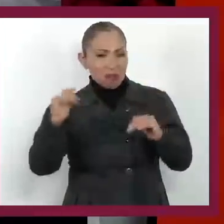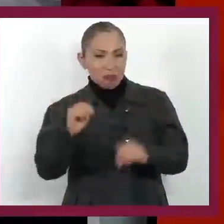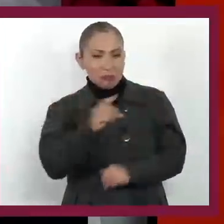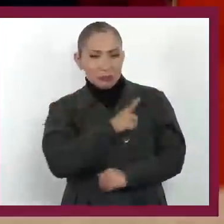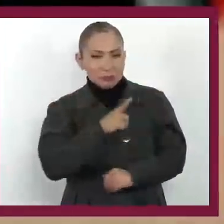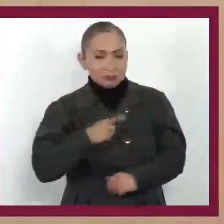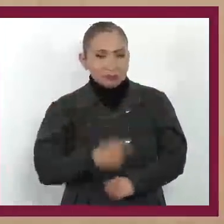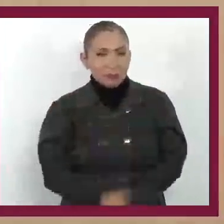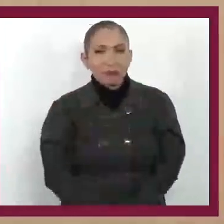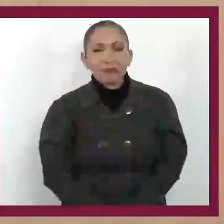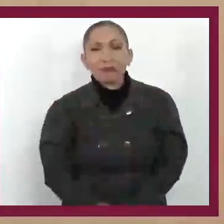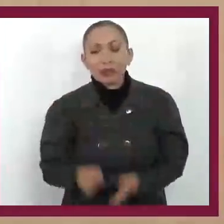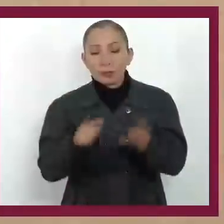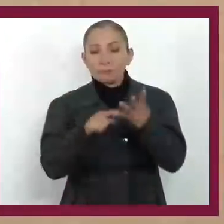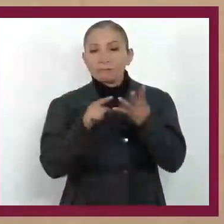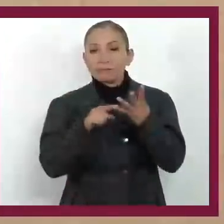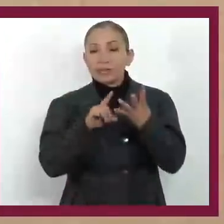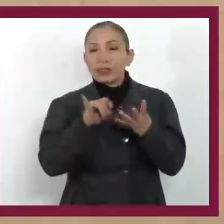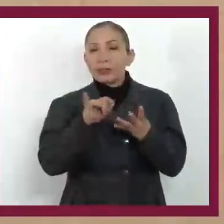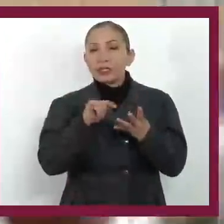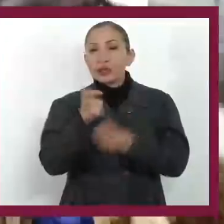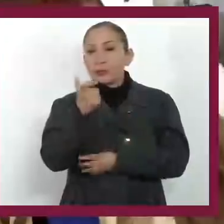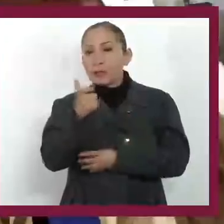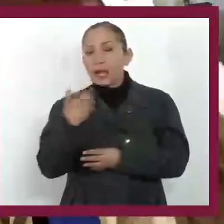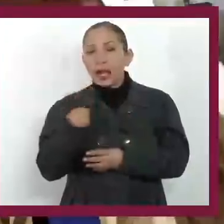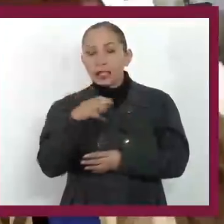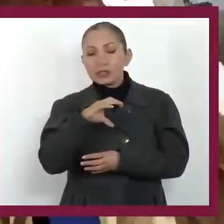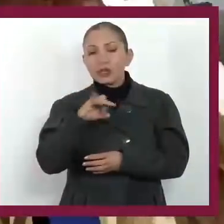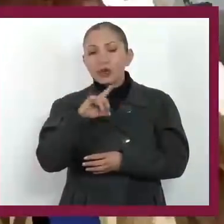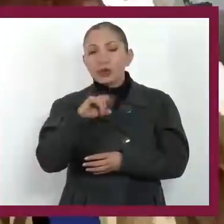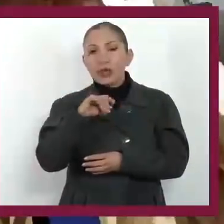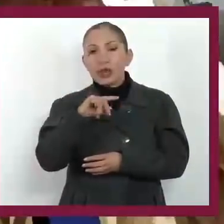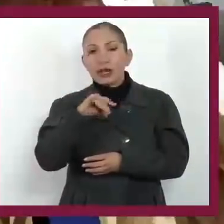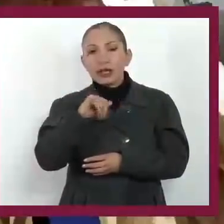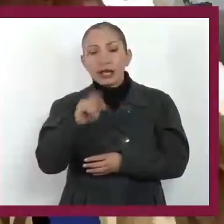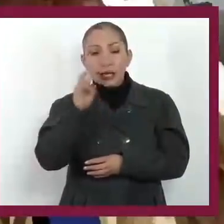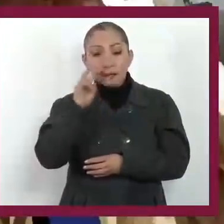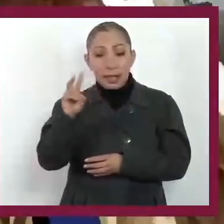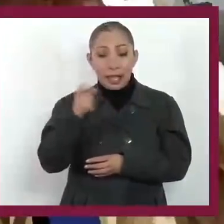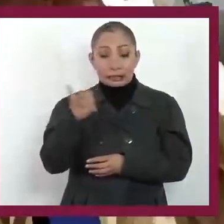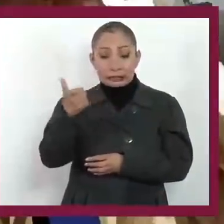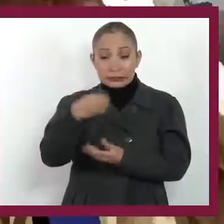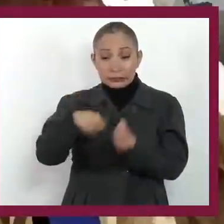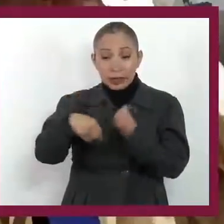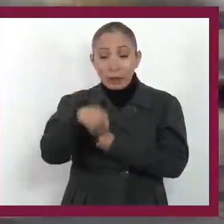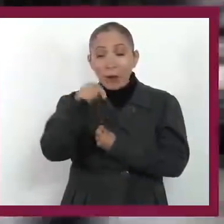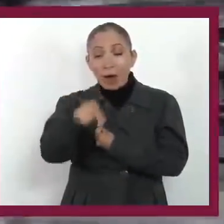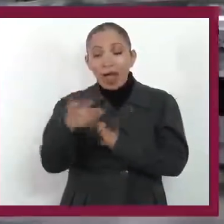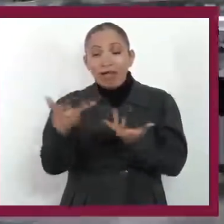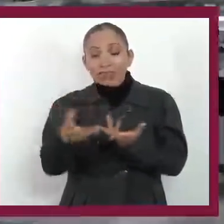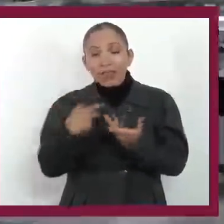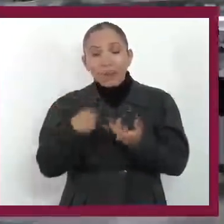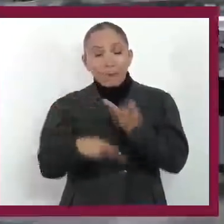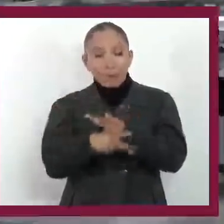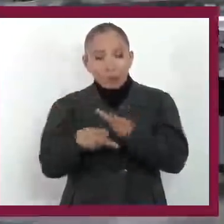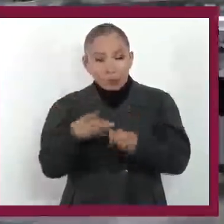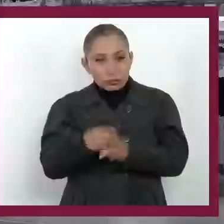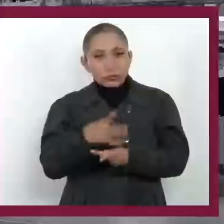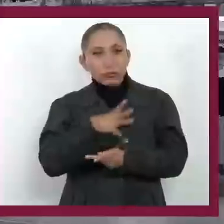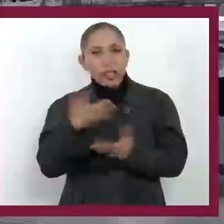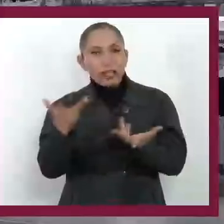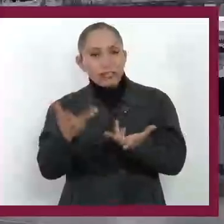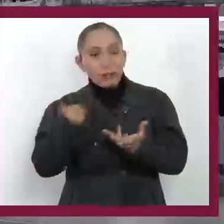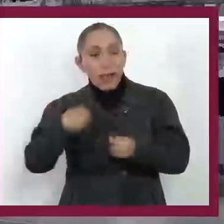sociales. La cuarta es la dimensión económica de la ciudadanía, que visualiza la economía como la producción de bienes necesarios para